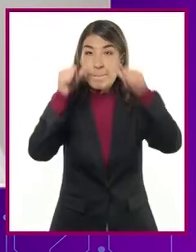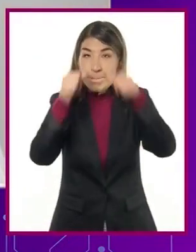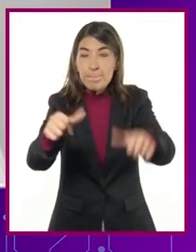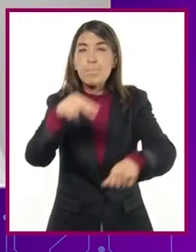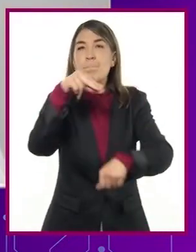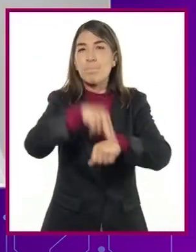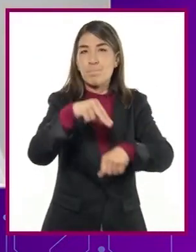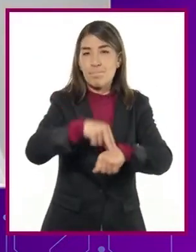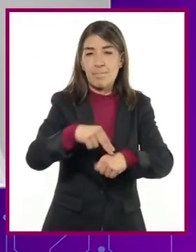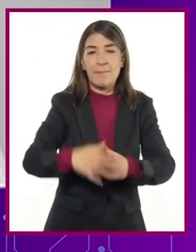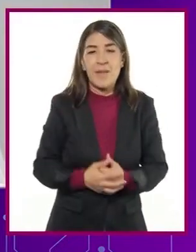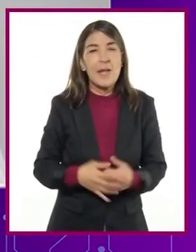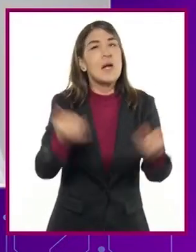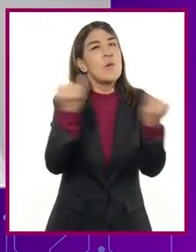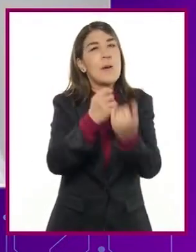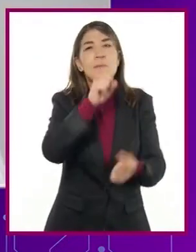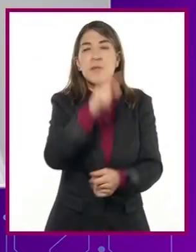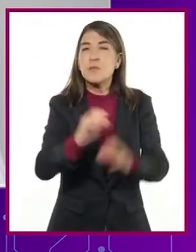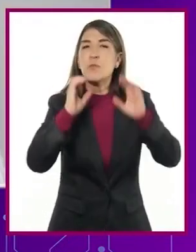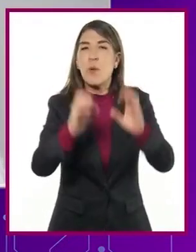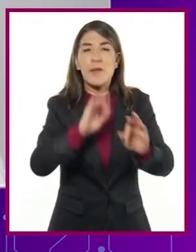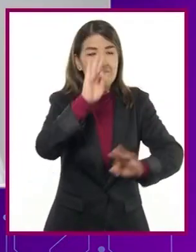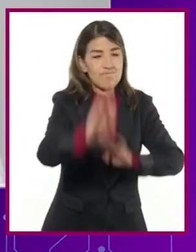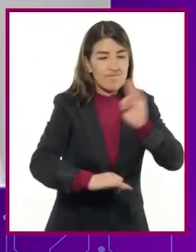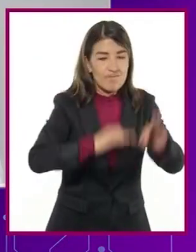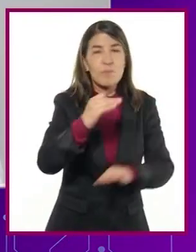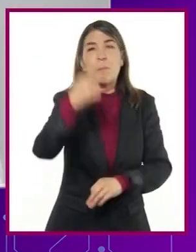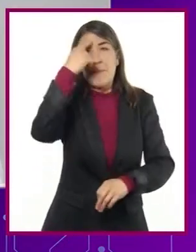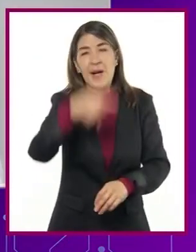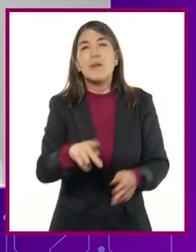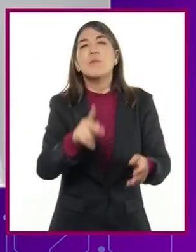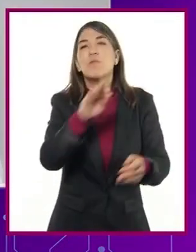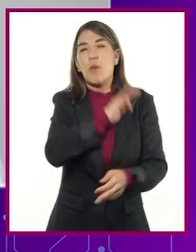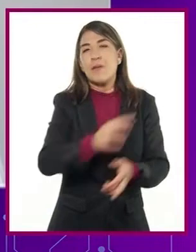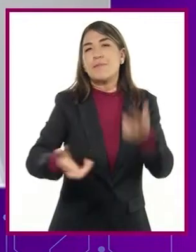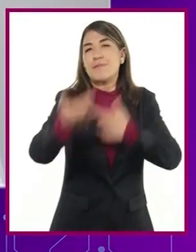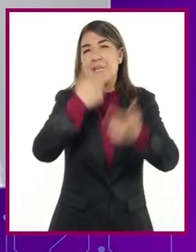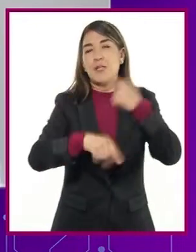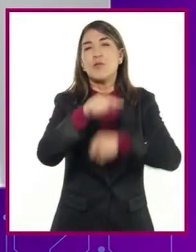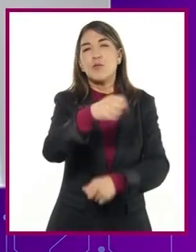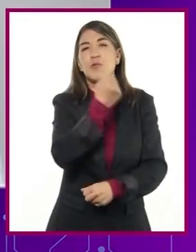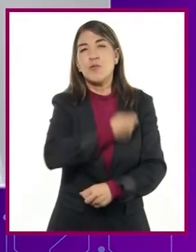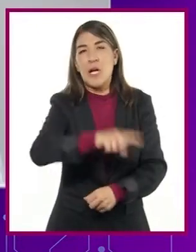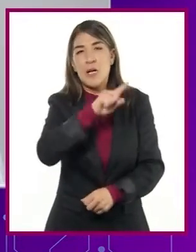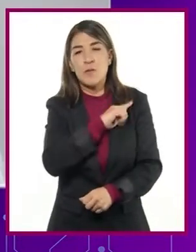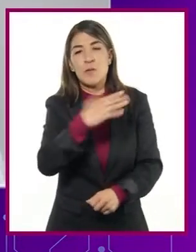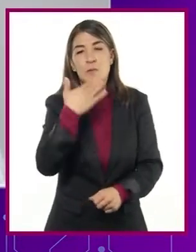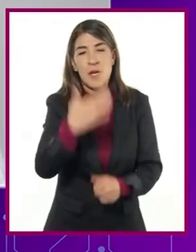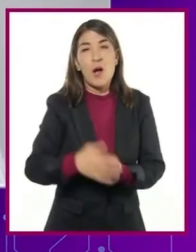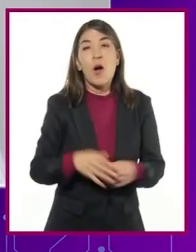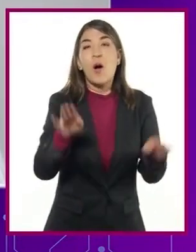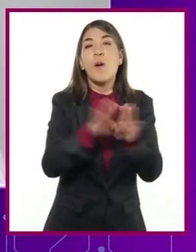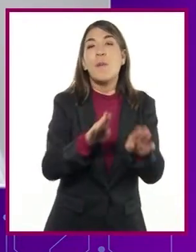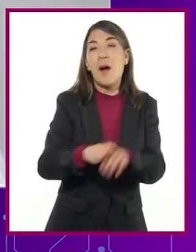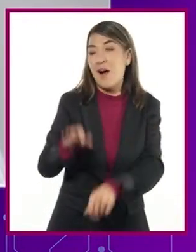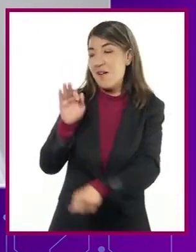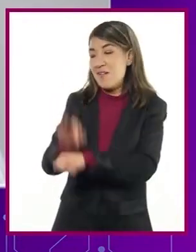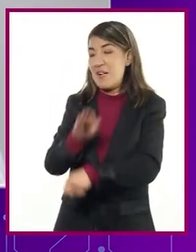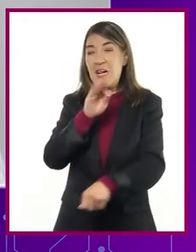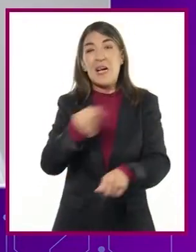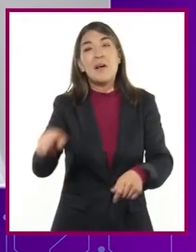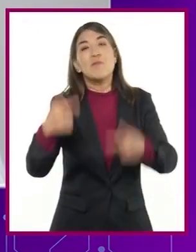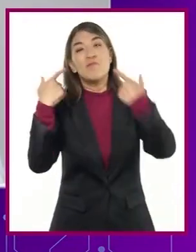médico, así como los cuidados necesarios para recuperar su salud. No hacemos diferencias por su